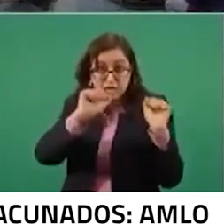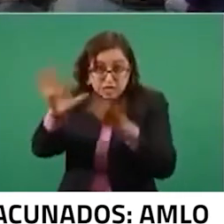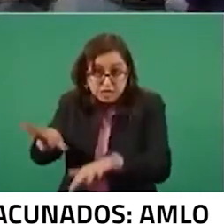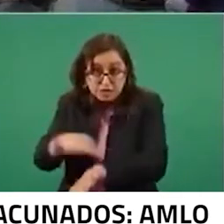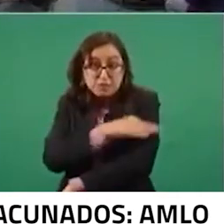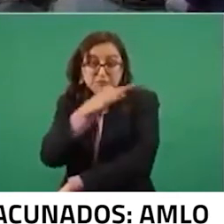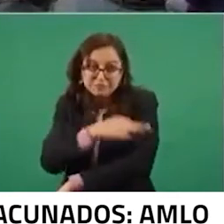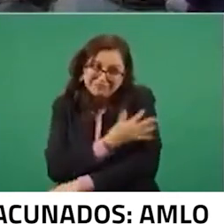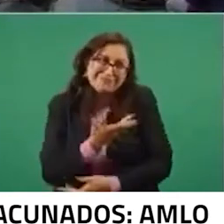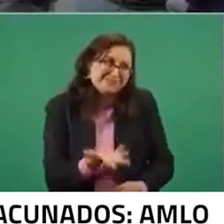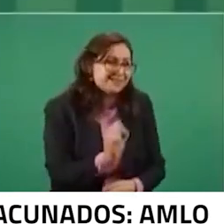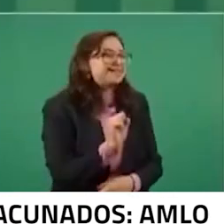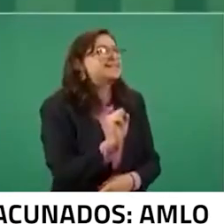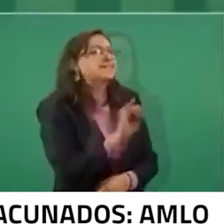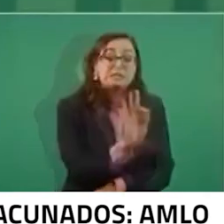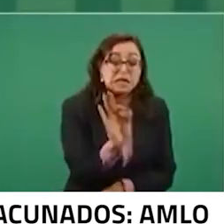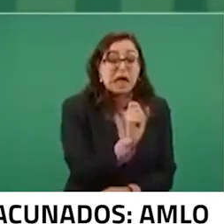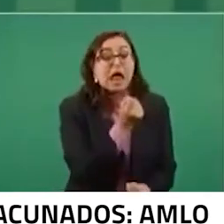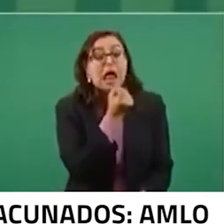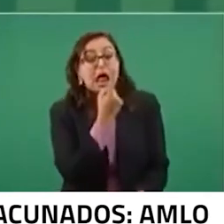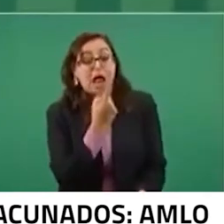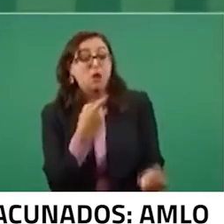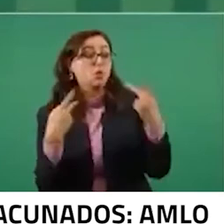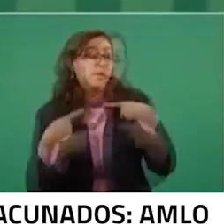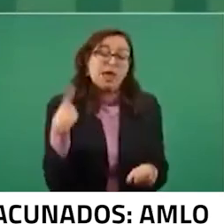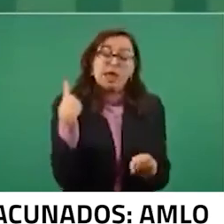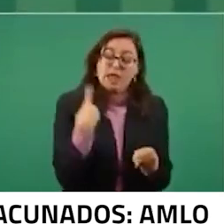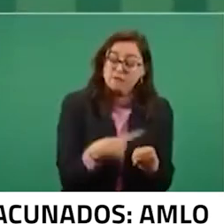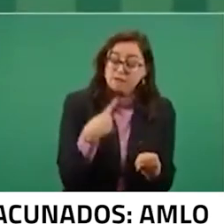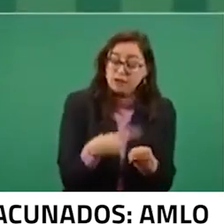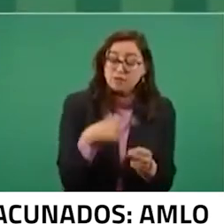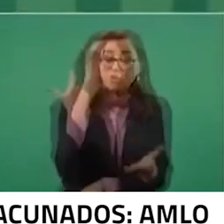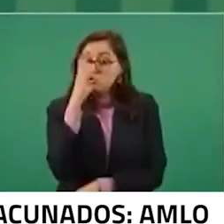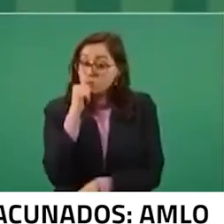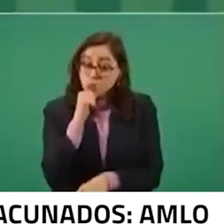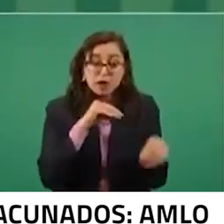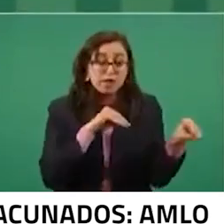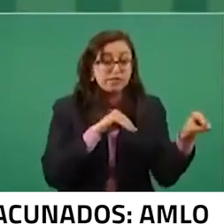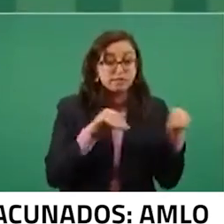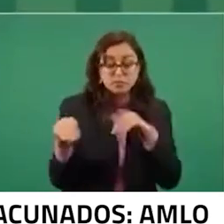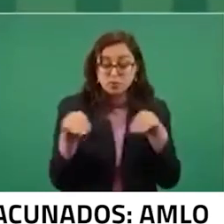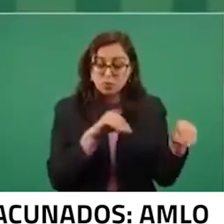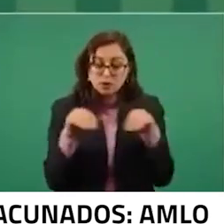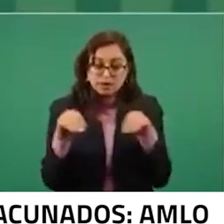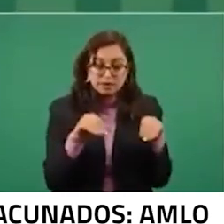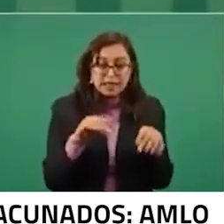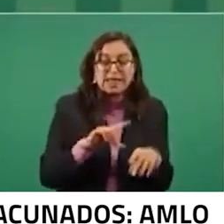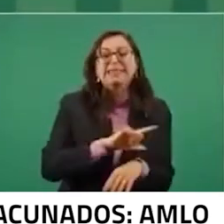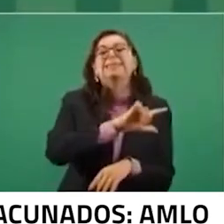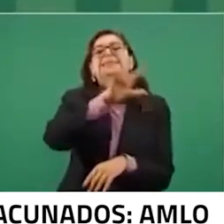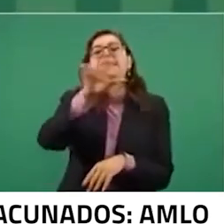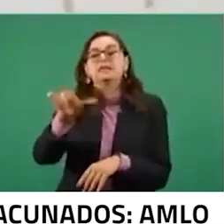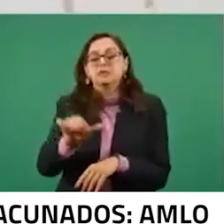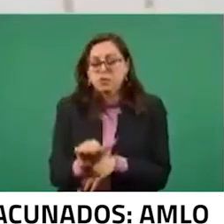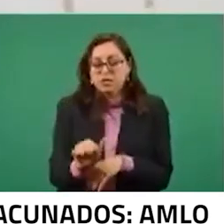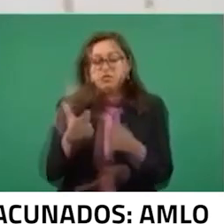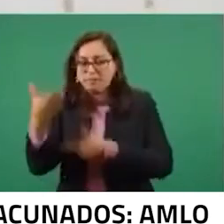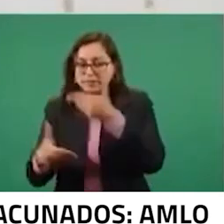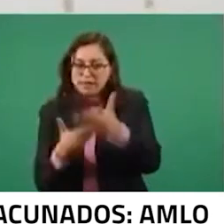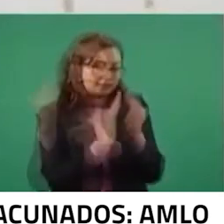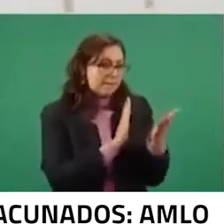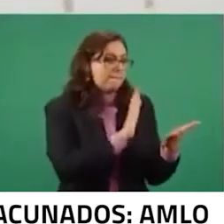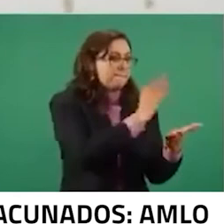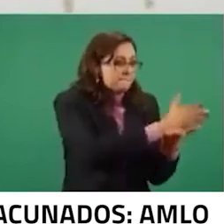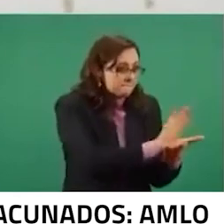caso de los que no se puedan movilizar por enfermedad, por la edad, la brigada va a ir a los domicilios.